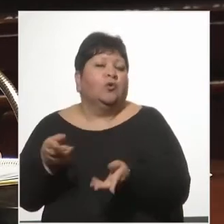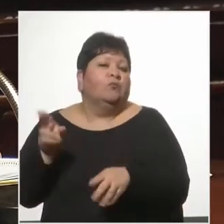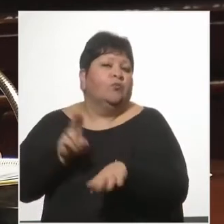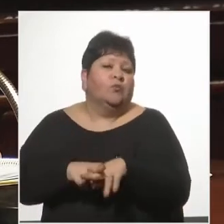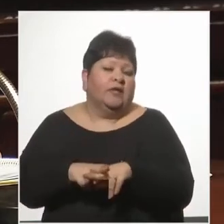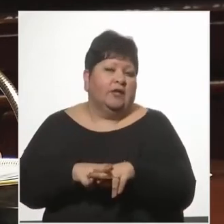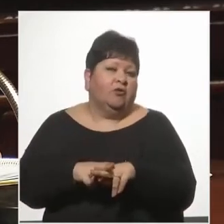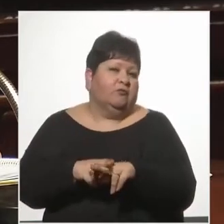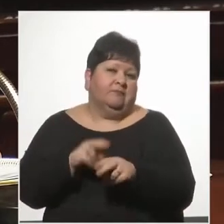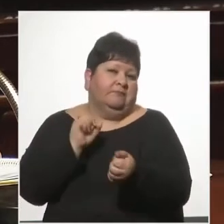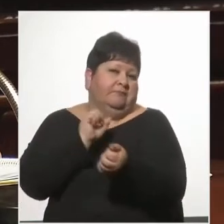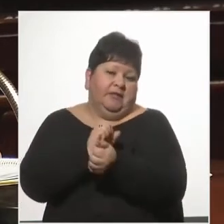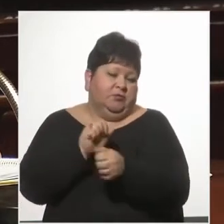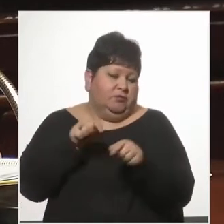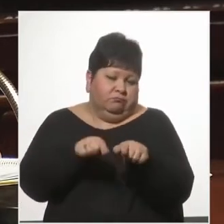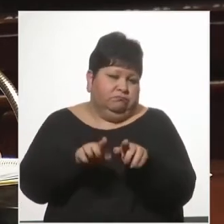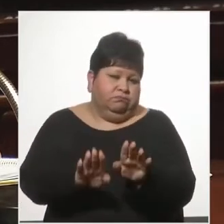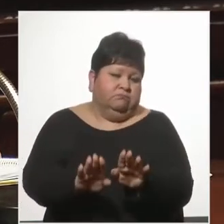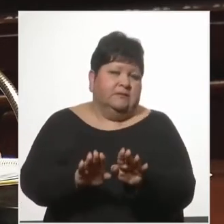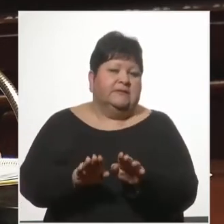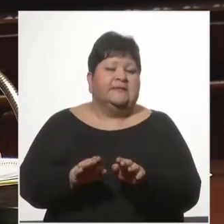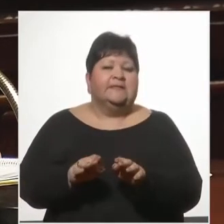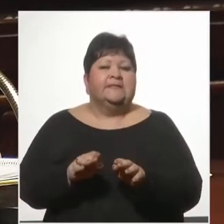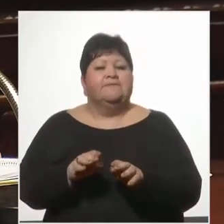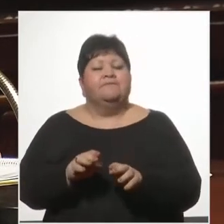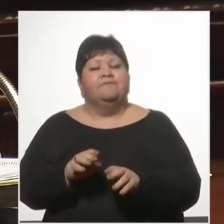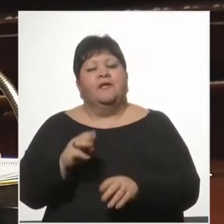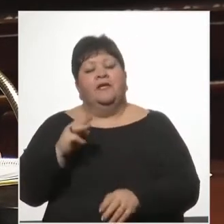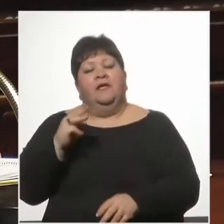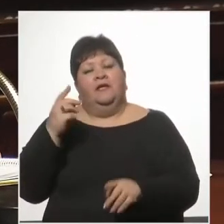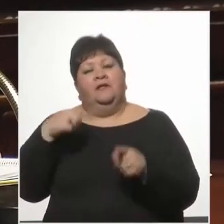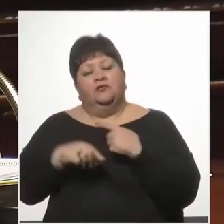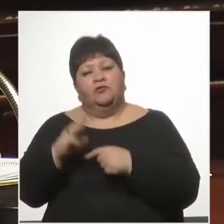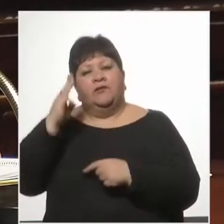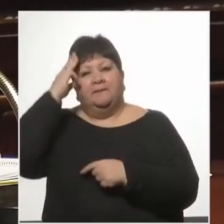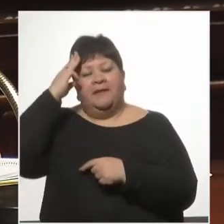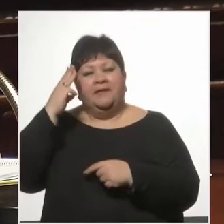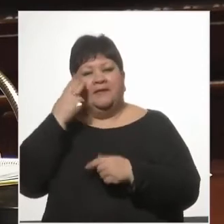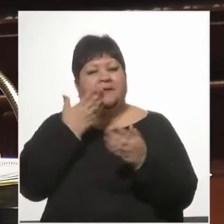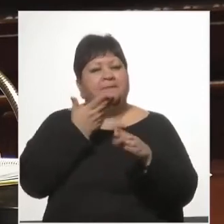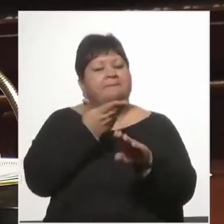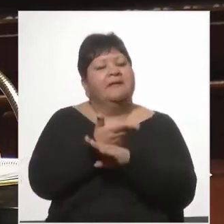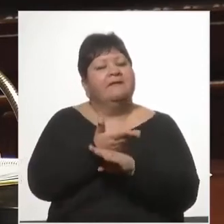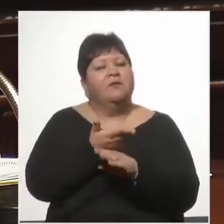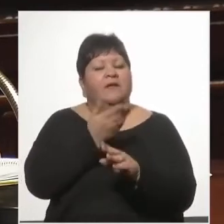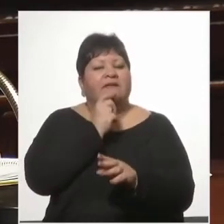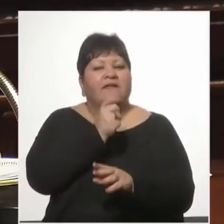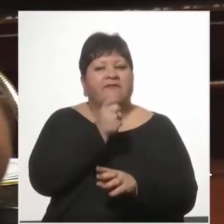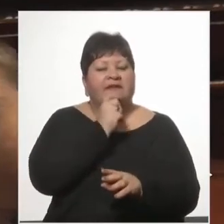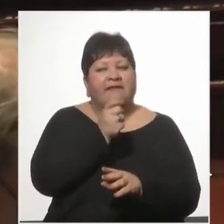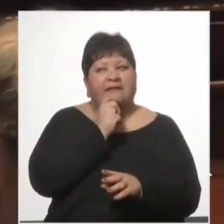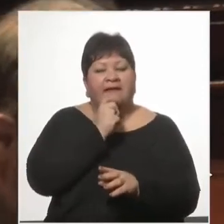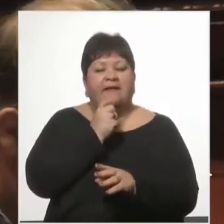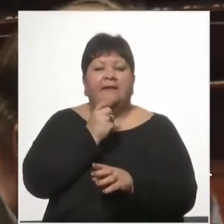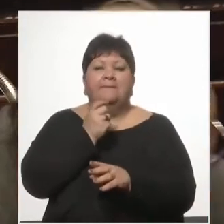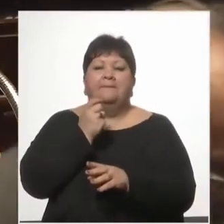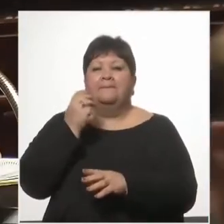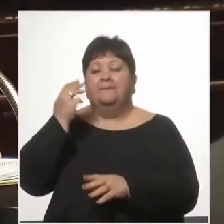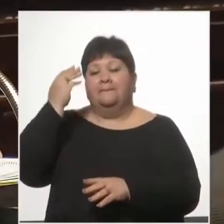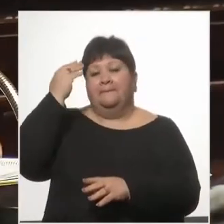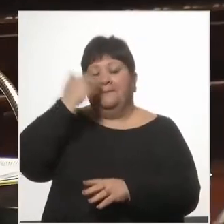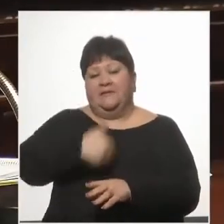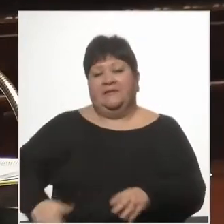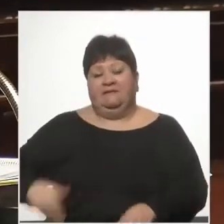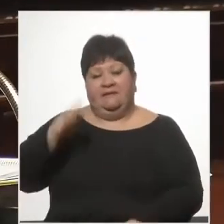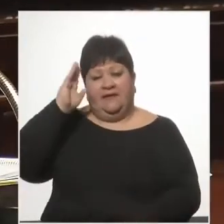día, el 13 de febrero, el general Manini le solicita una entrevista al presidente de la República, con el objeto de informar sobre